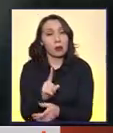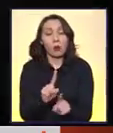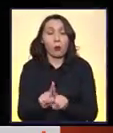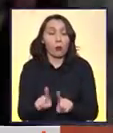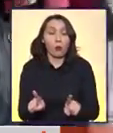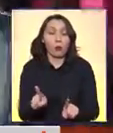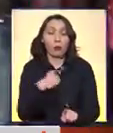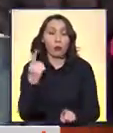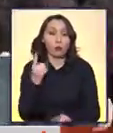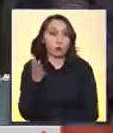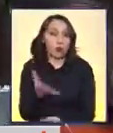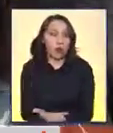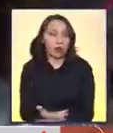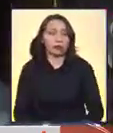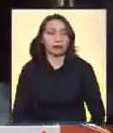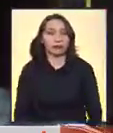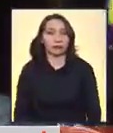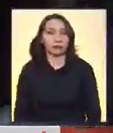tuvieron.